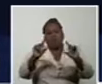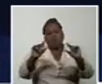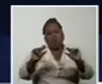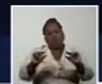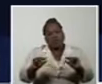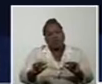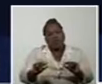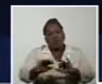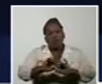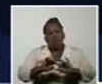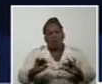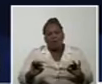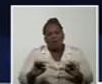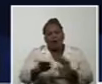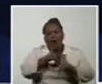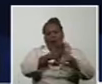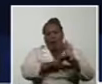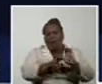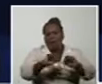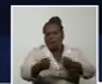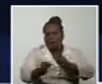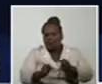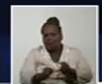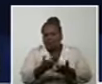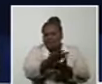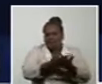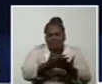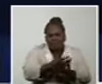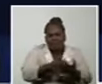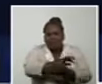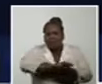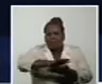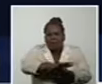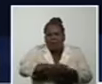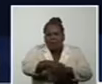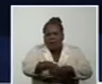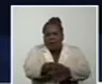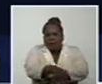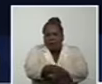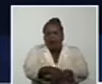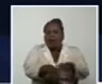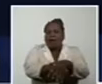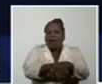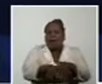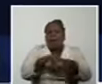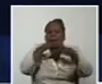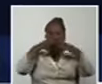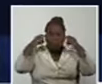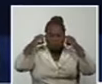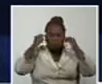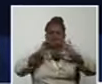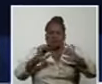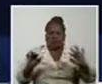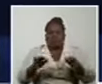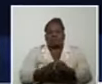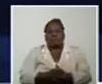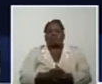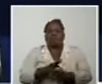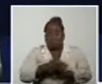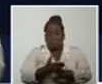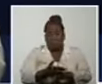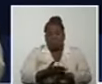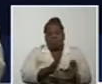de restricción. O sea, se va a realizar, contamos con las vacunas, lo que en este momento, si